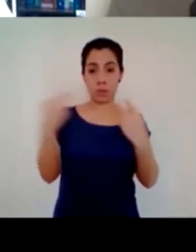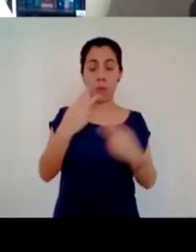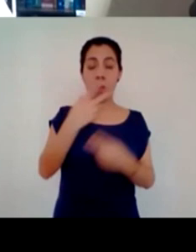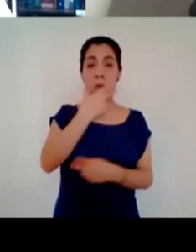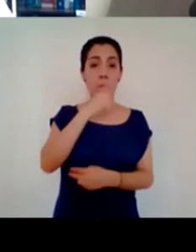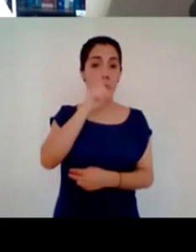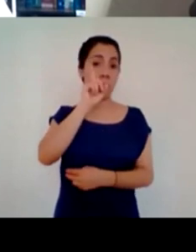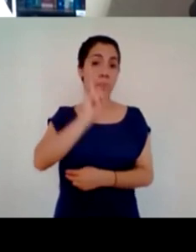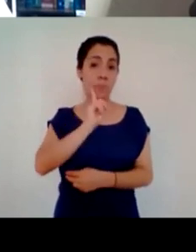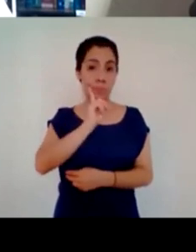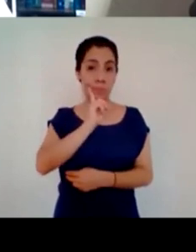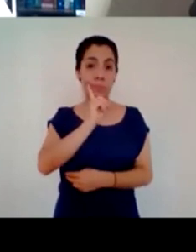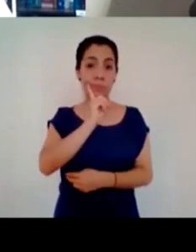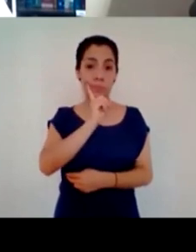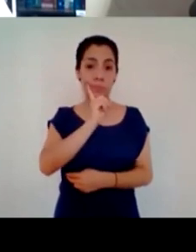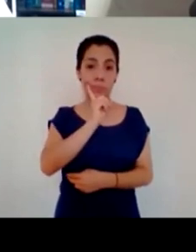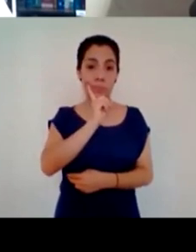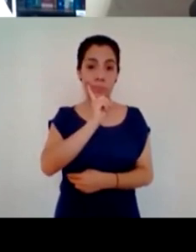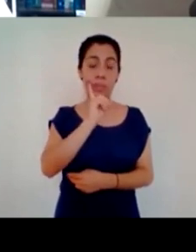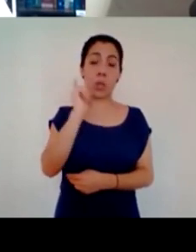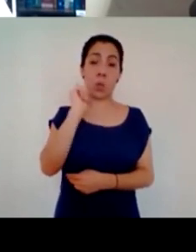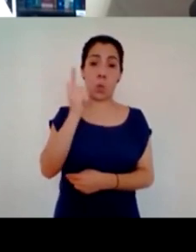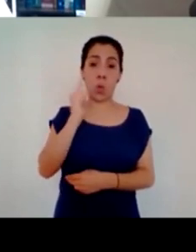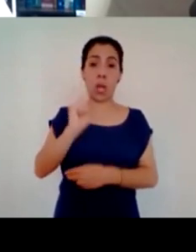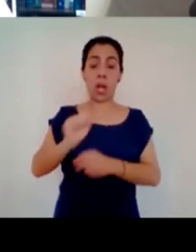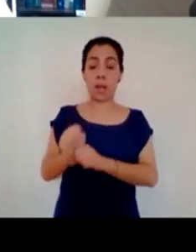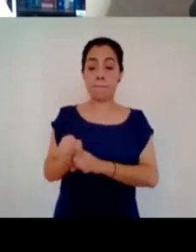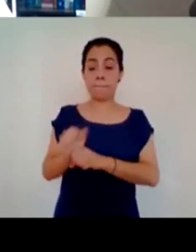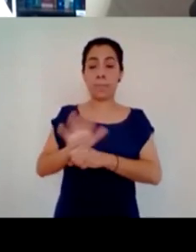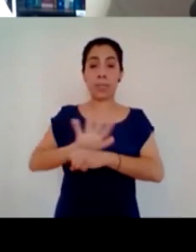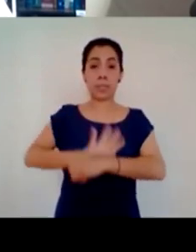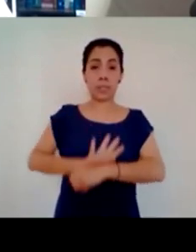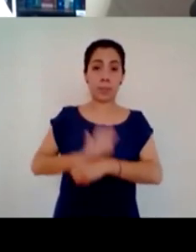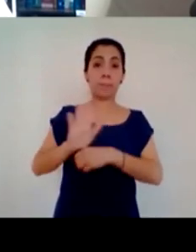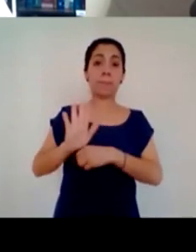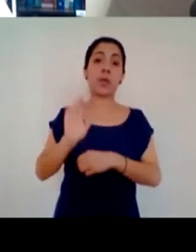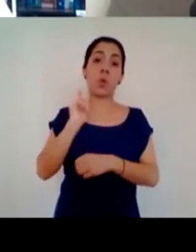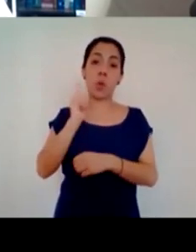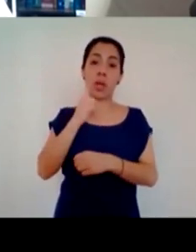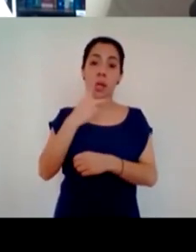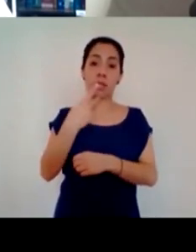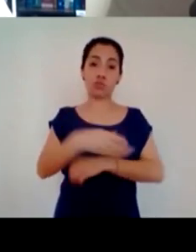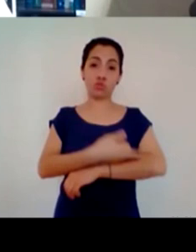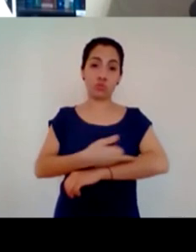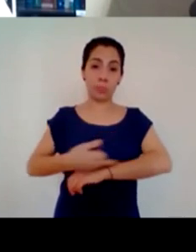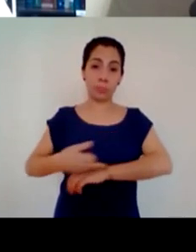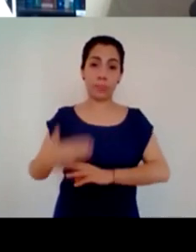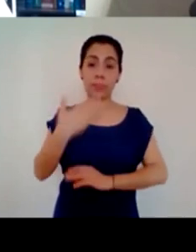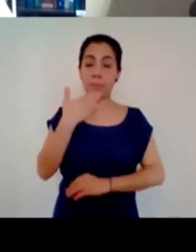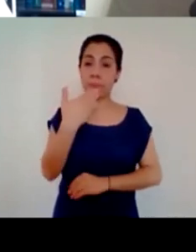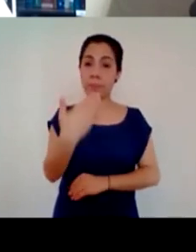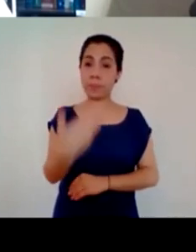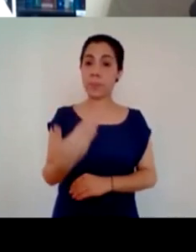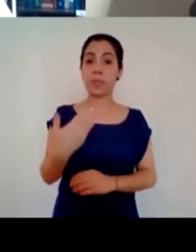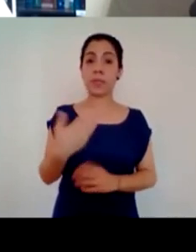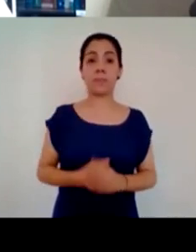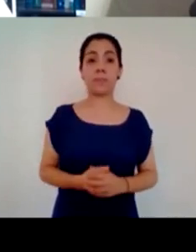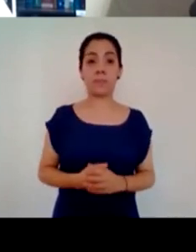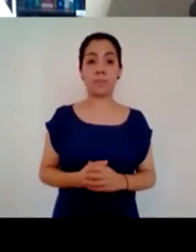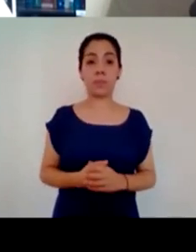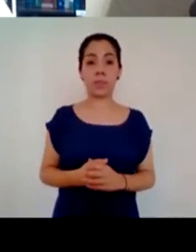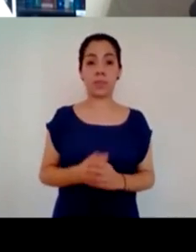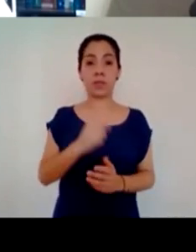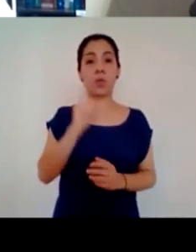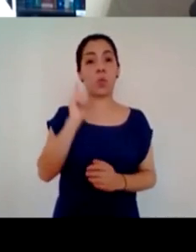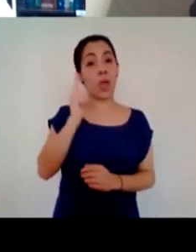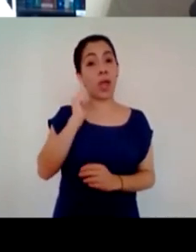que esta pandemia les pase con levedad, que no haya enfermedad en casa, que estemos todos seguros. Espero que ya no tiemble